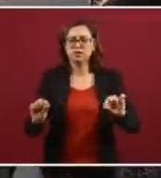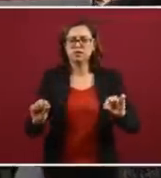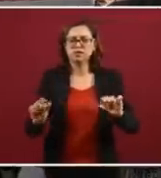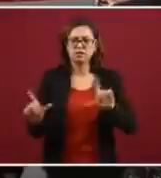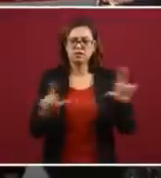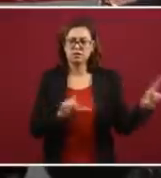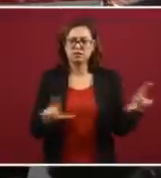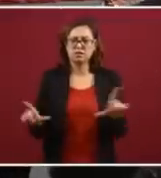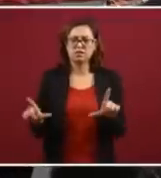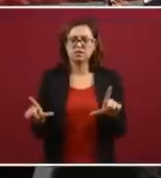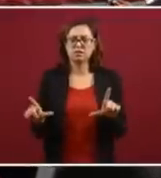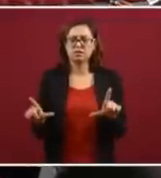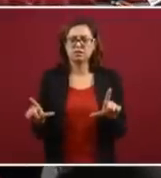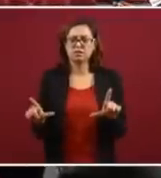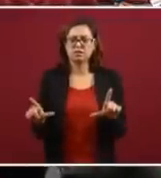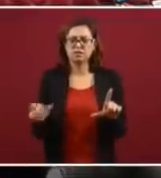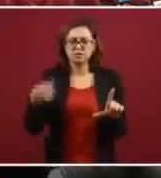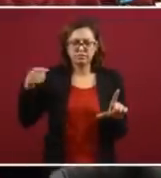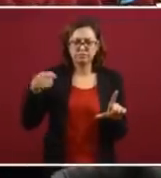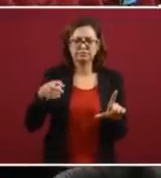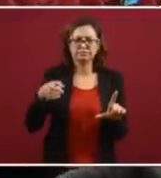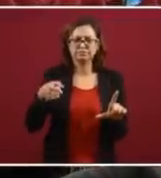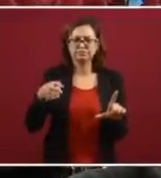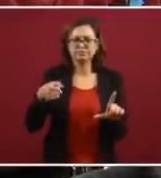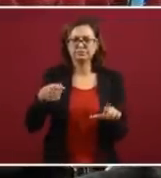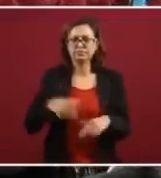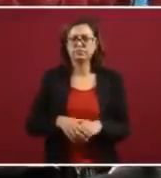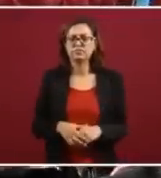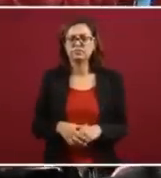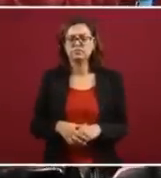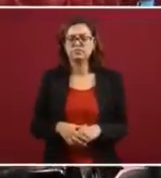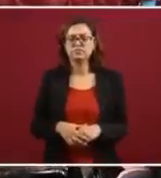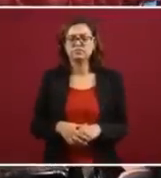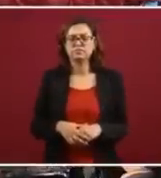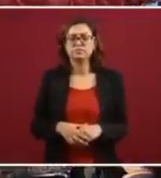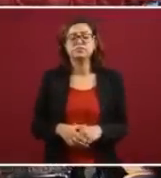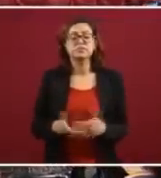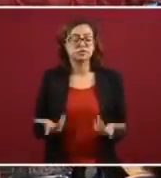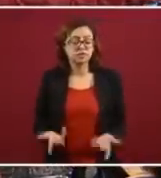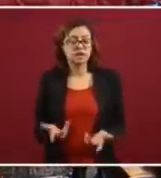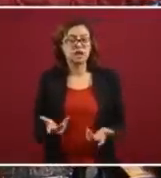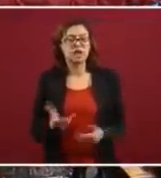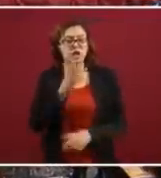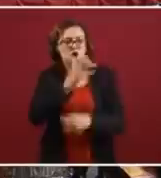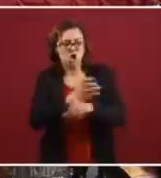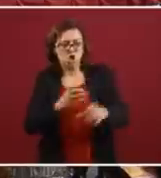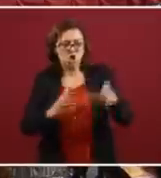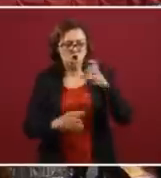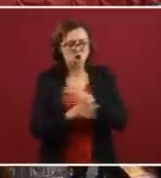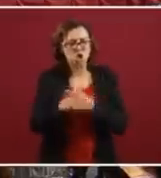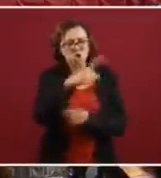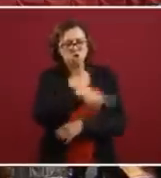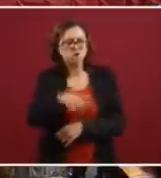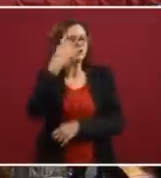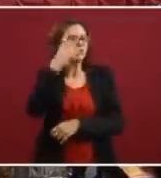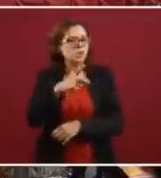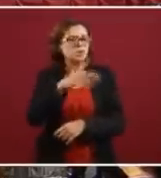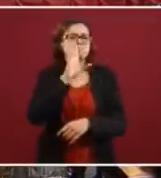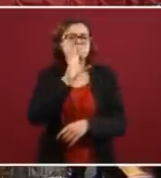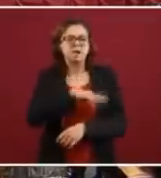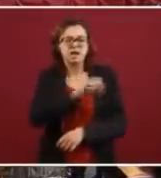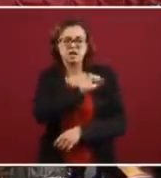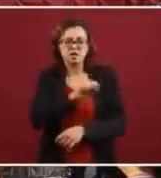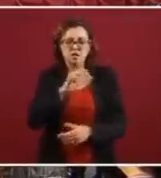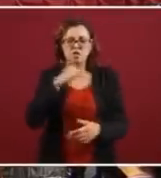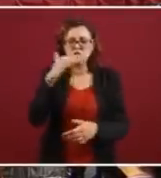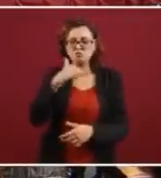Adelante, es aquí. La ley de extinción de dominio, reglamentaria del artículo